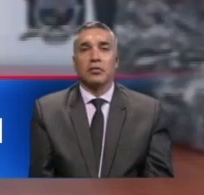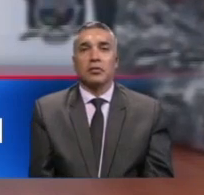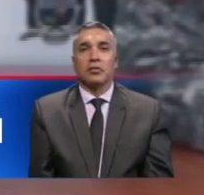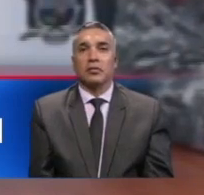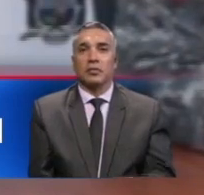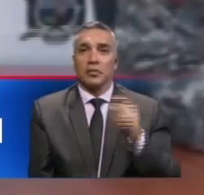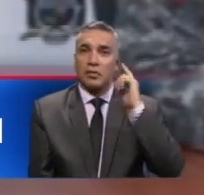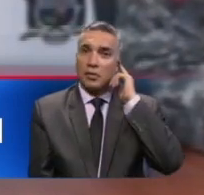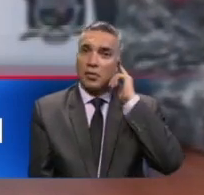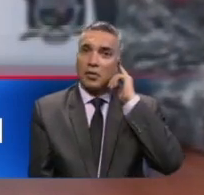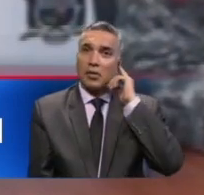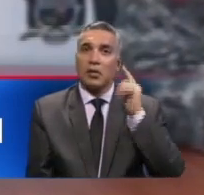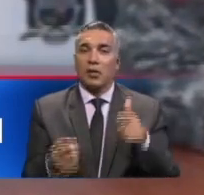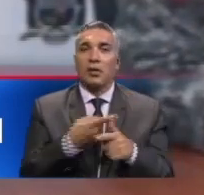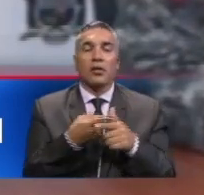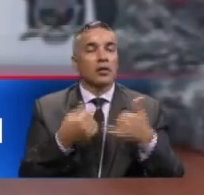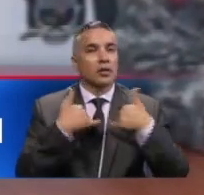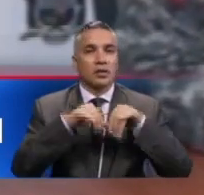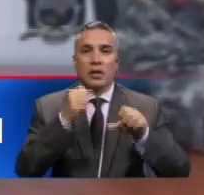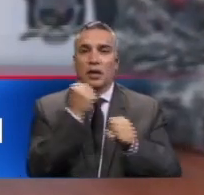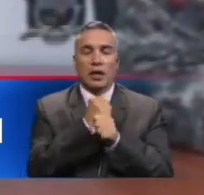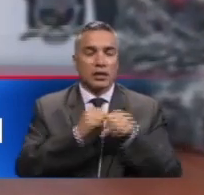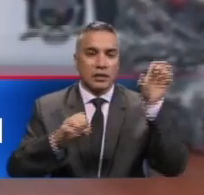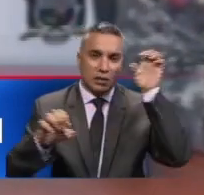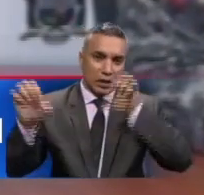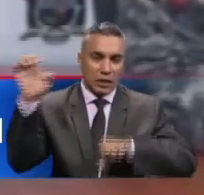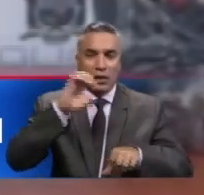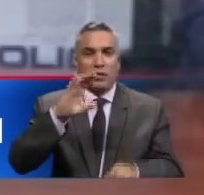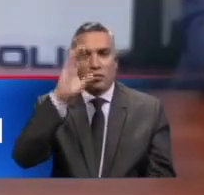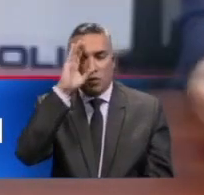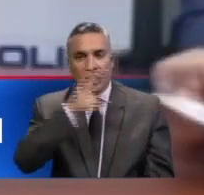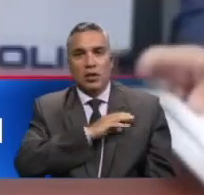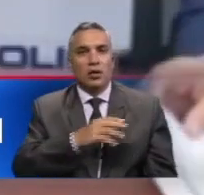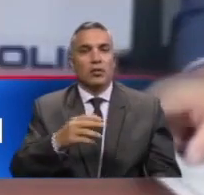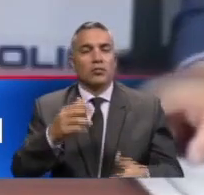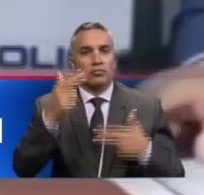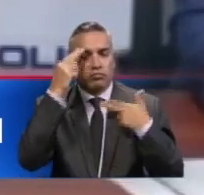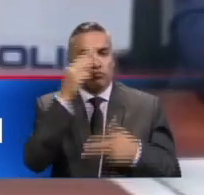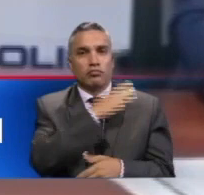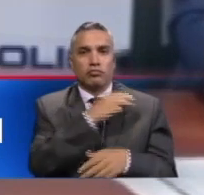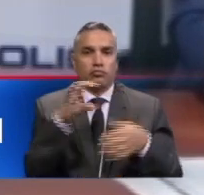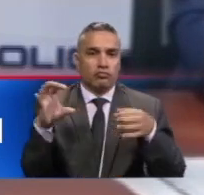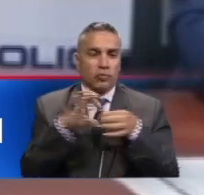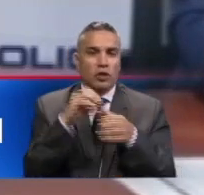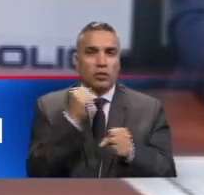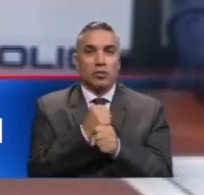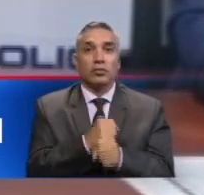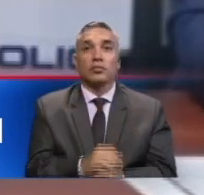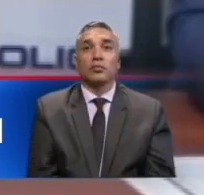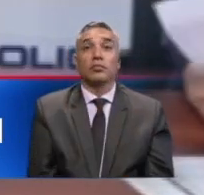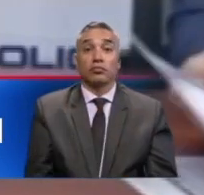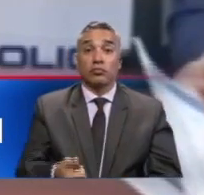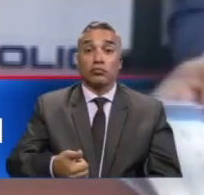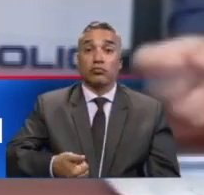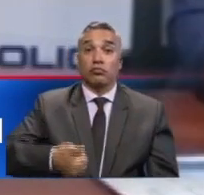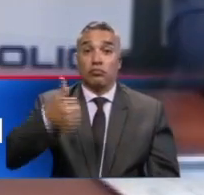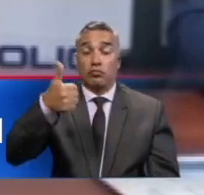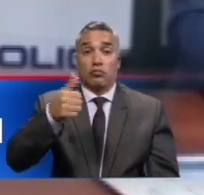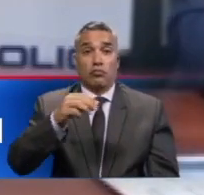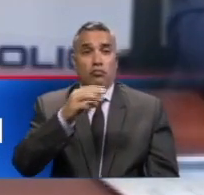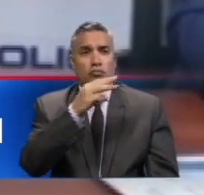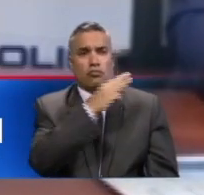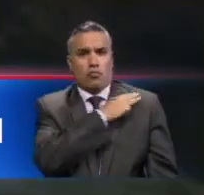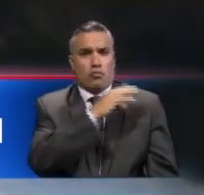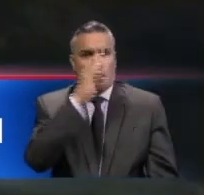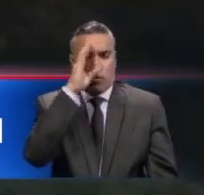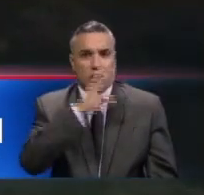son diferentes, en donde Fuerzas Armadas y Policía nos complementamos, ¿no? Entre tanto, el comandante general de policía, Fausto Salinas, extendió